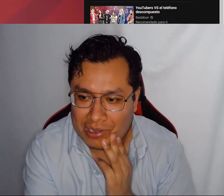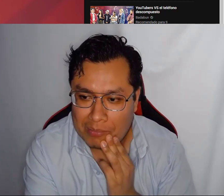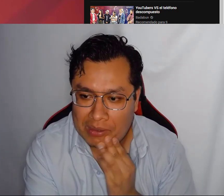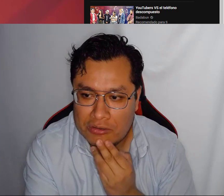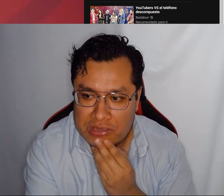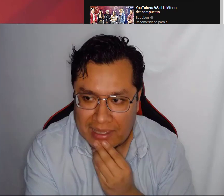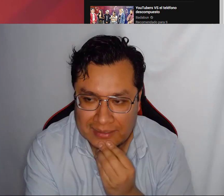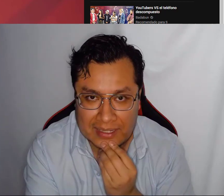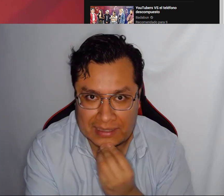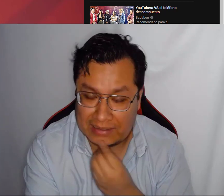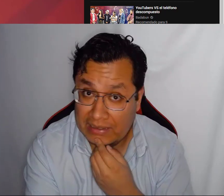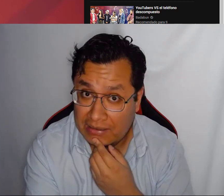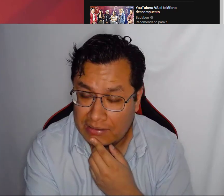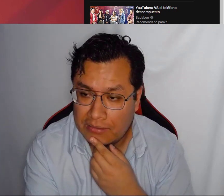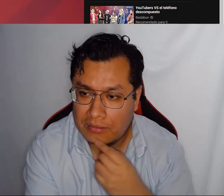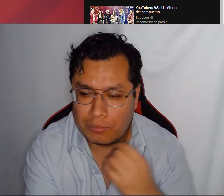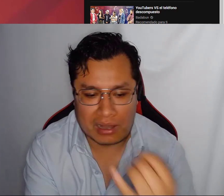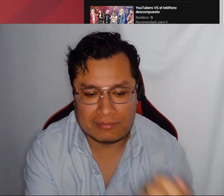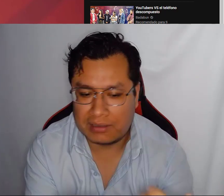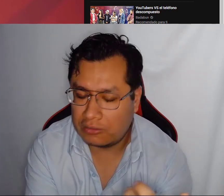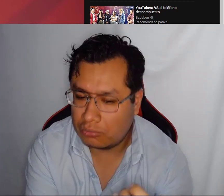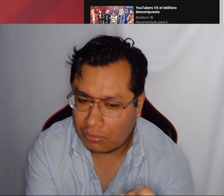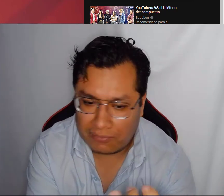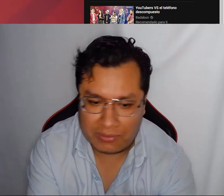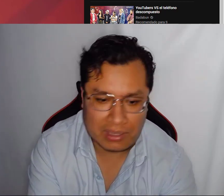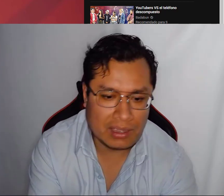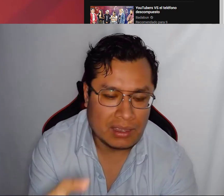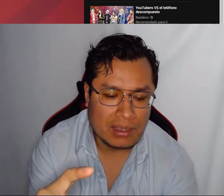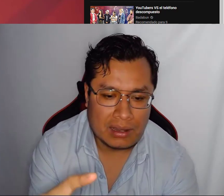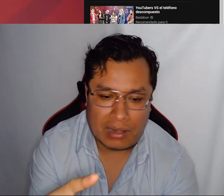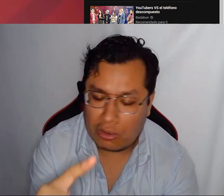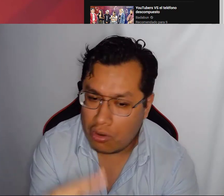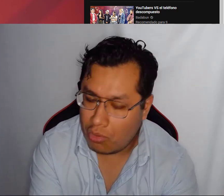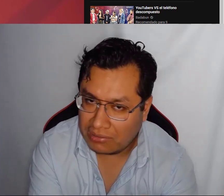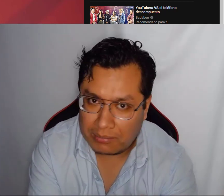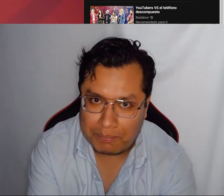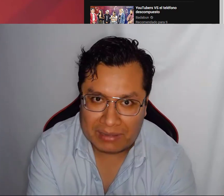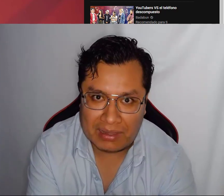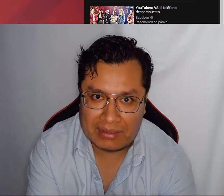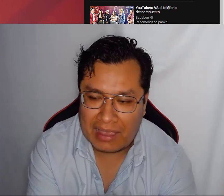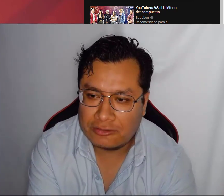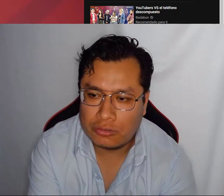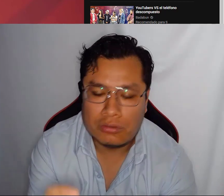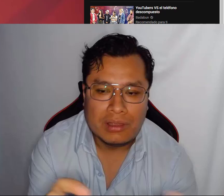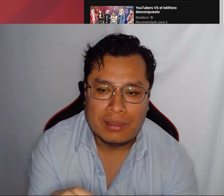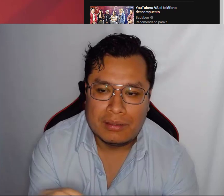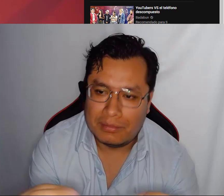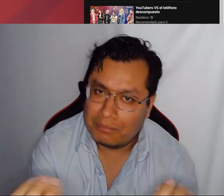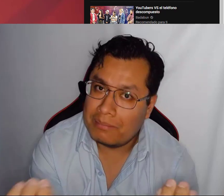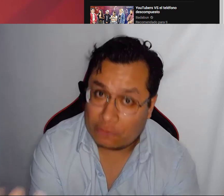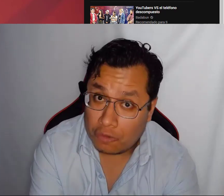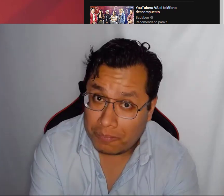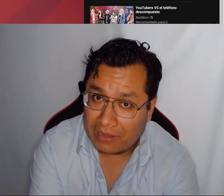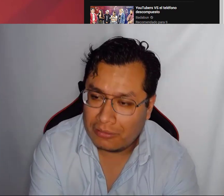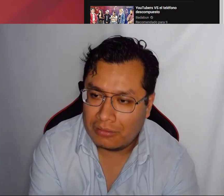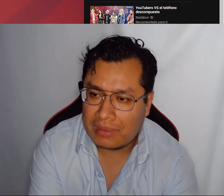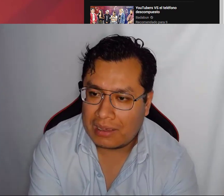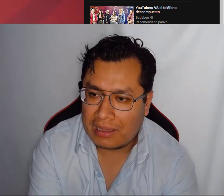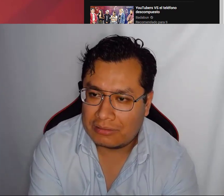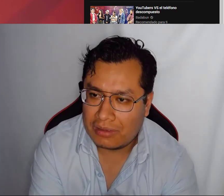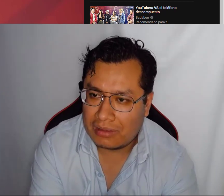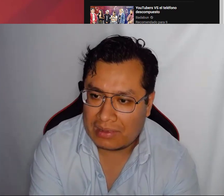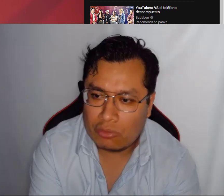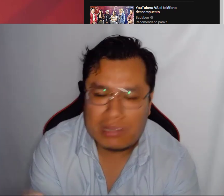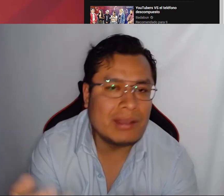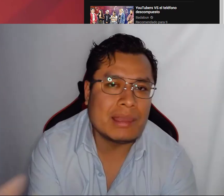porque me dieron chance de salir por las faltas de ortografía la incongruencia en parte del texto me sorprendo